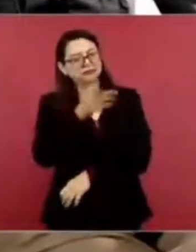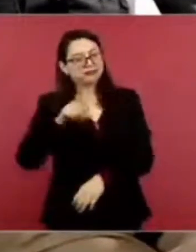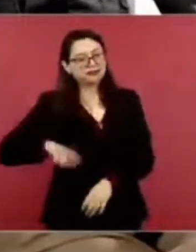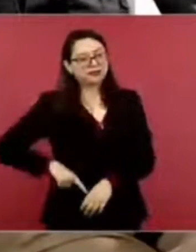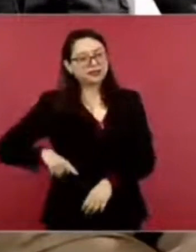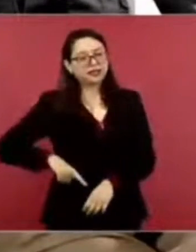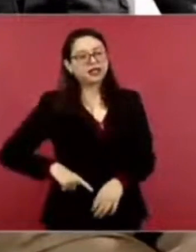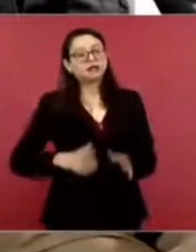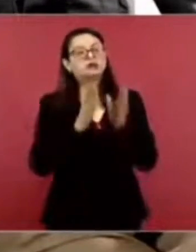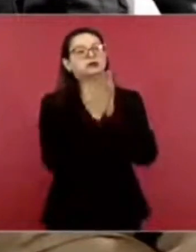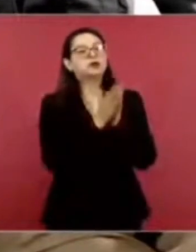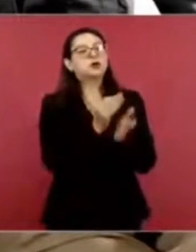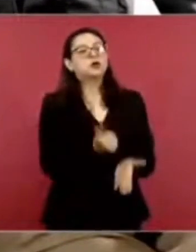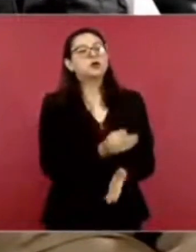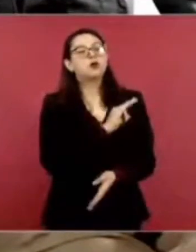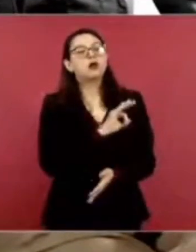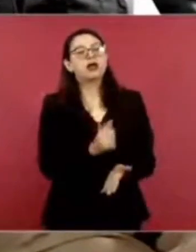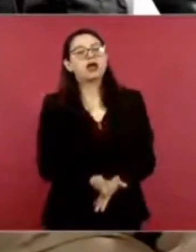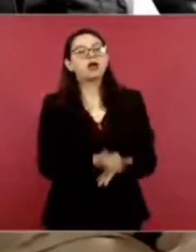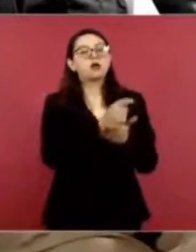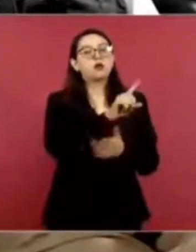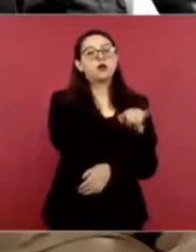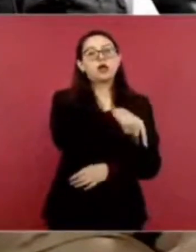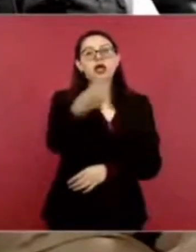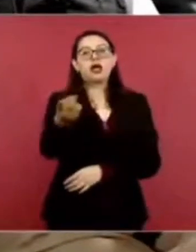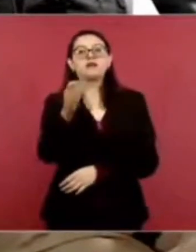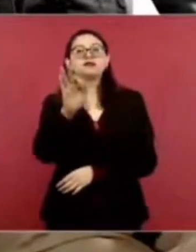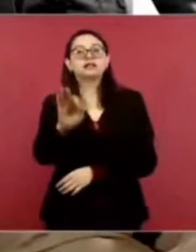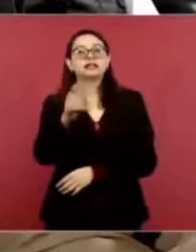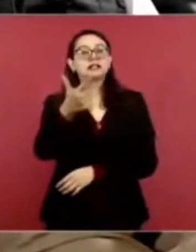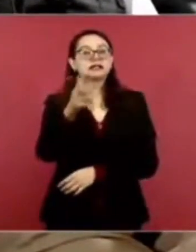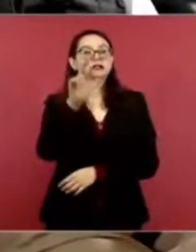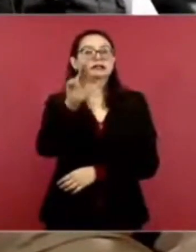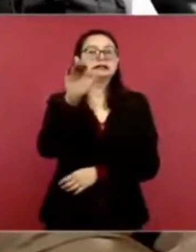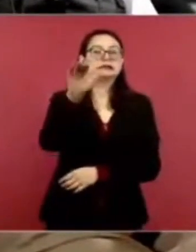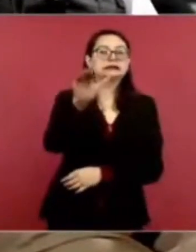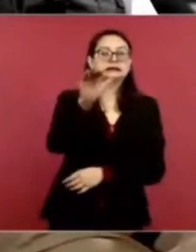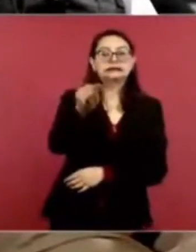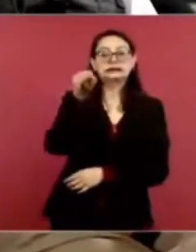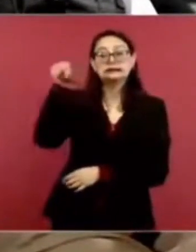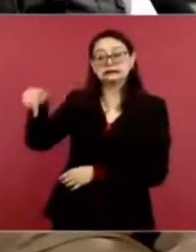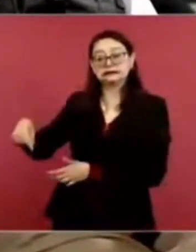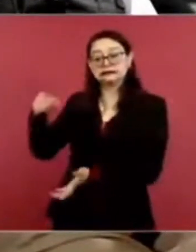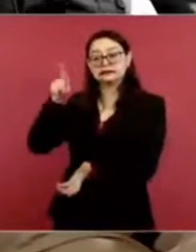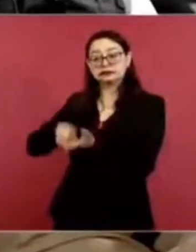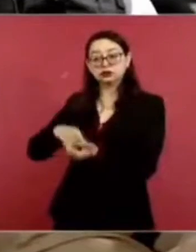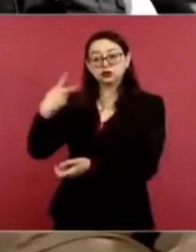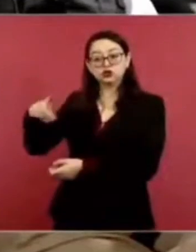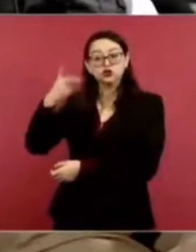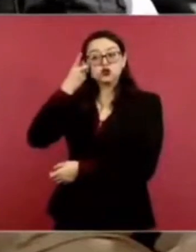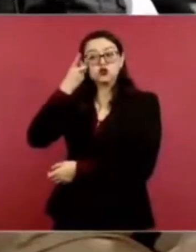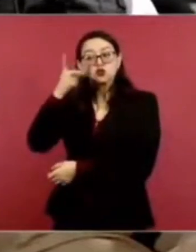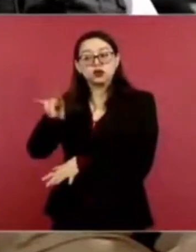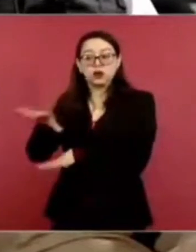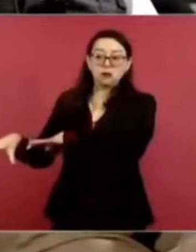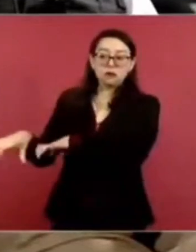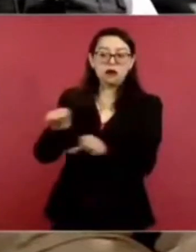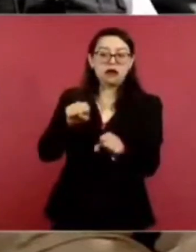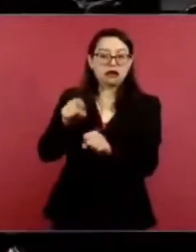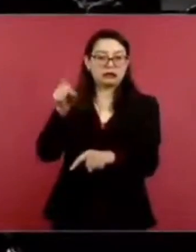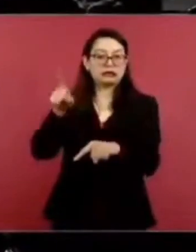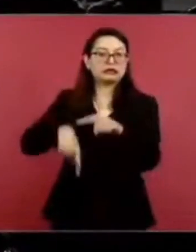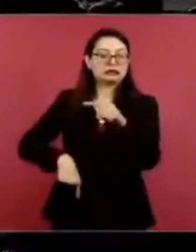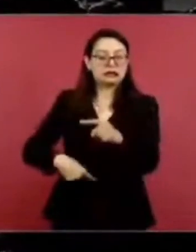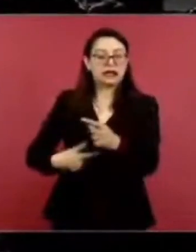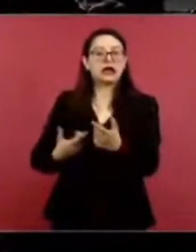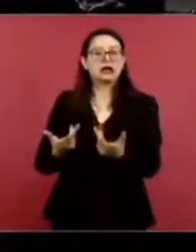Fiscalía General de la República atraiga la carpeta del caso de despojo patrimonial de socios por